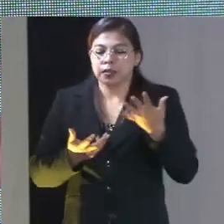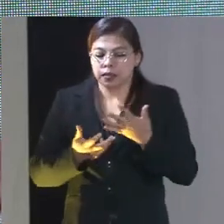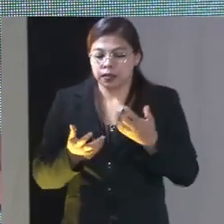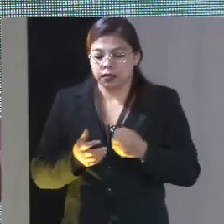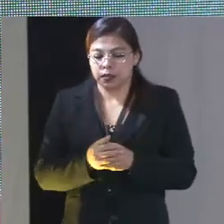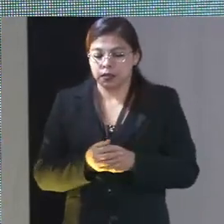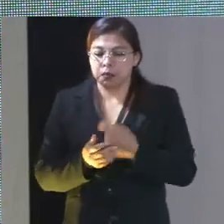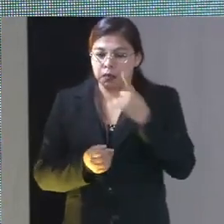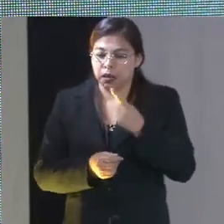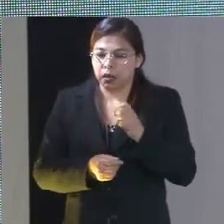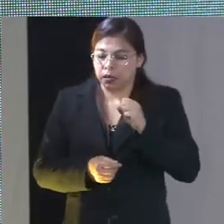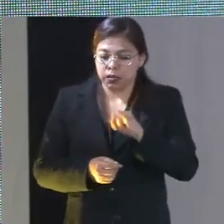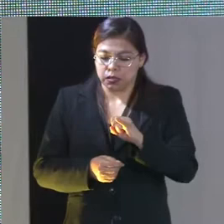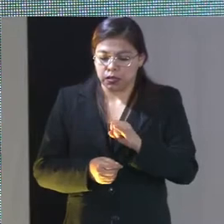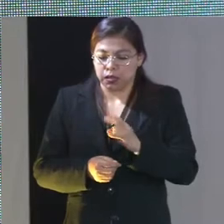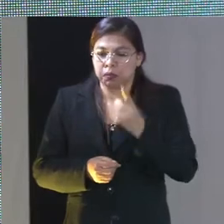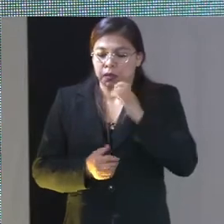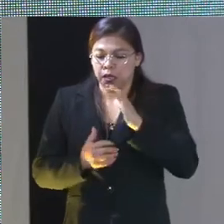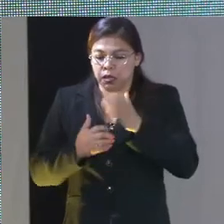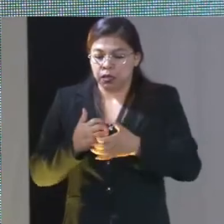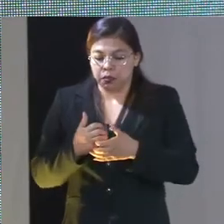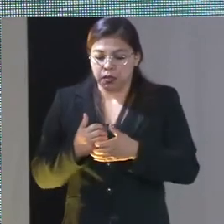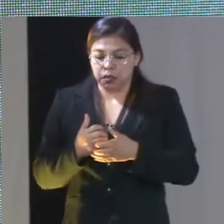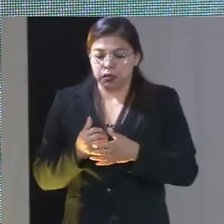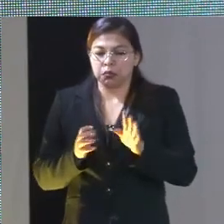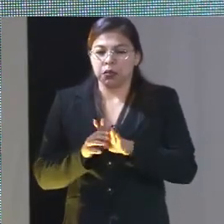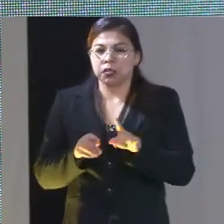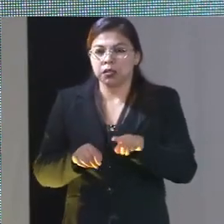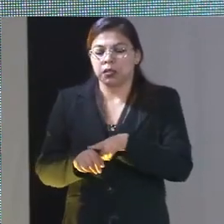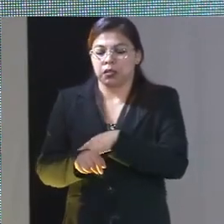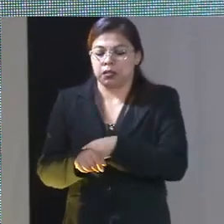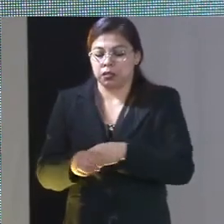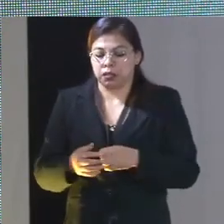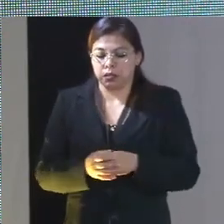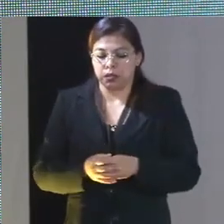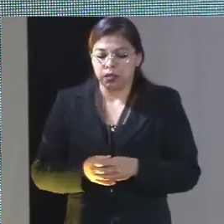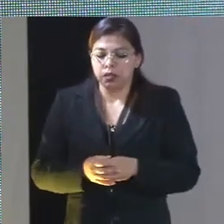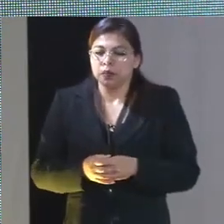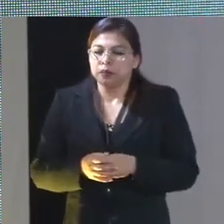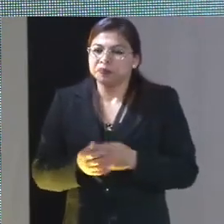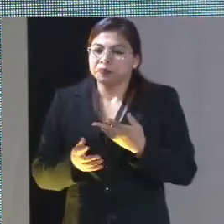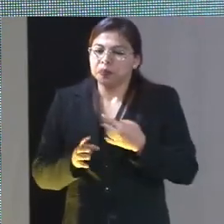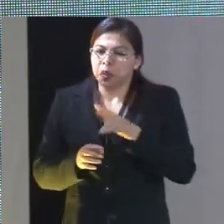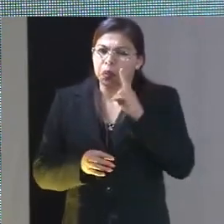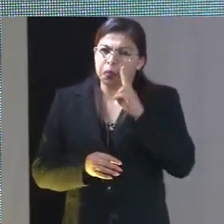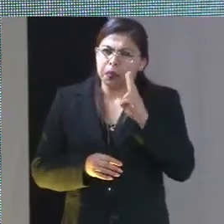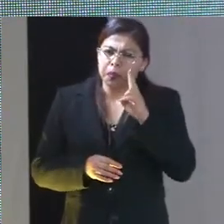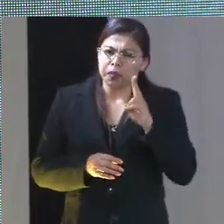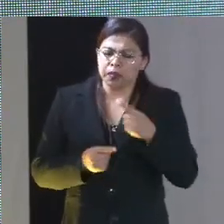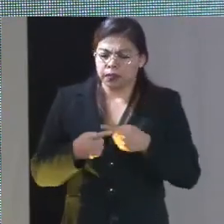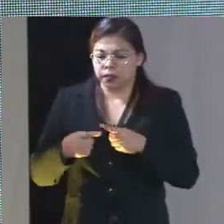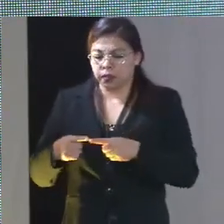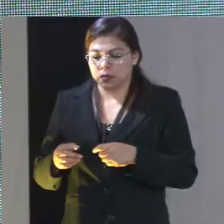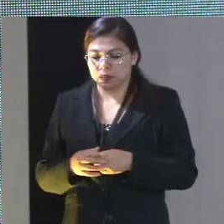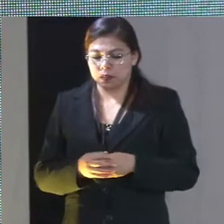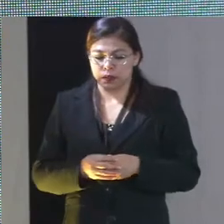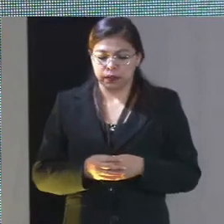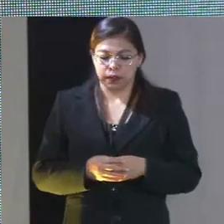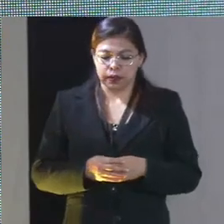excepcionales. Para así, concluye Pedro, ampliar la óptica, que creo que es, en efecto, una idea